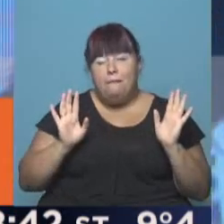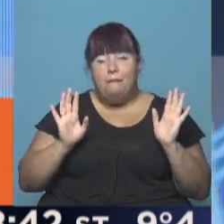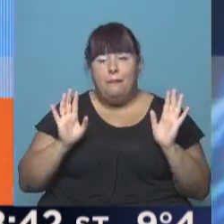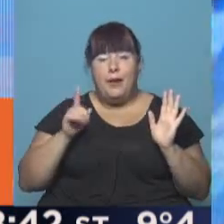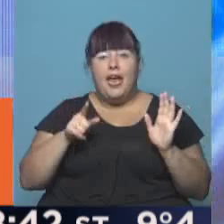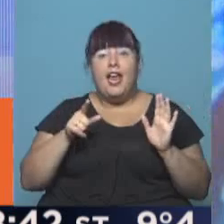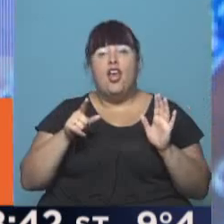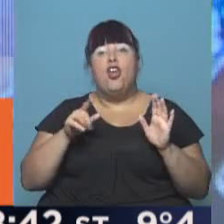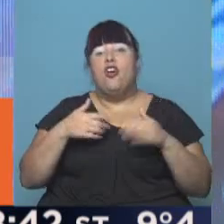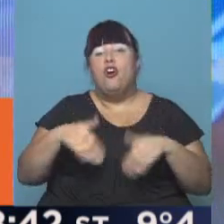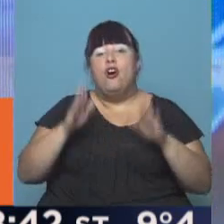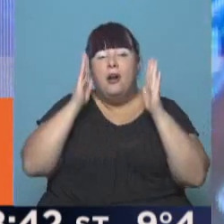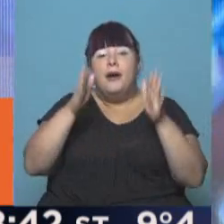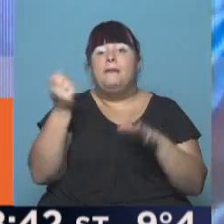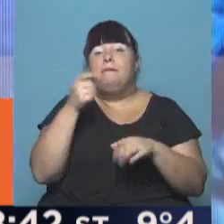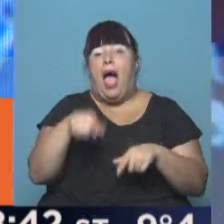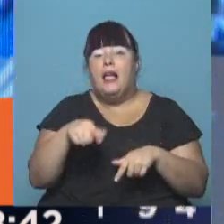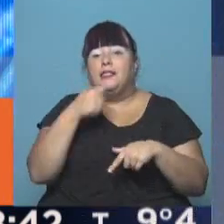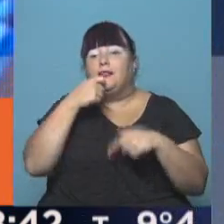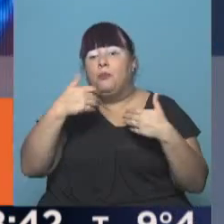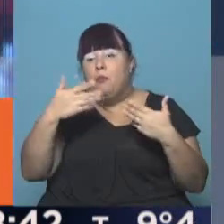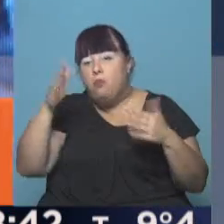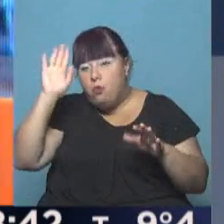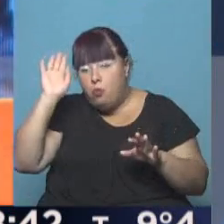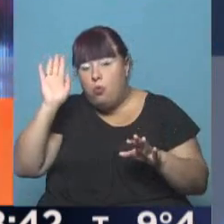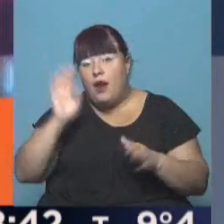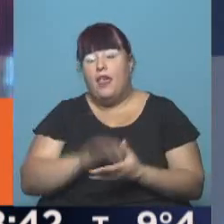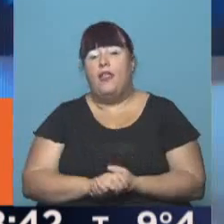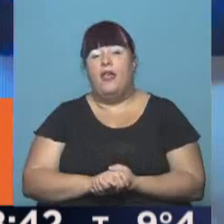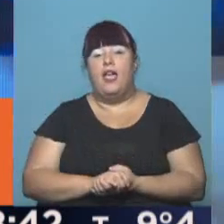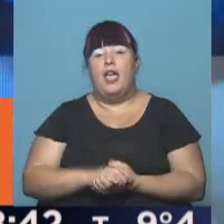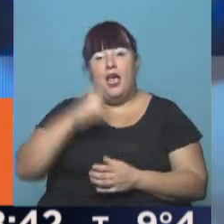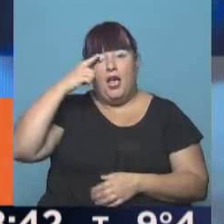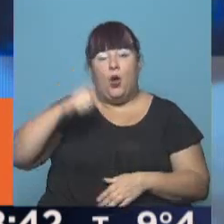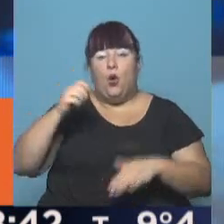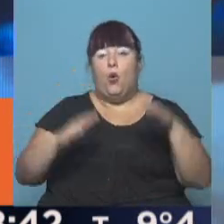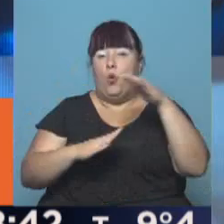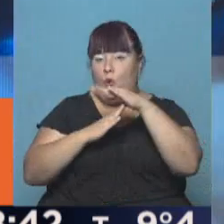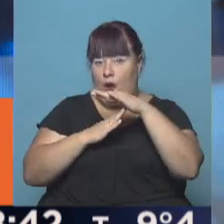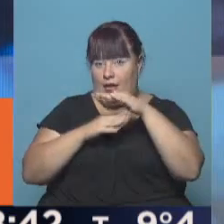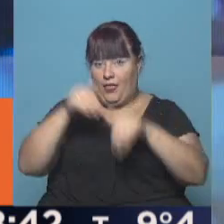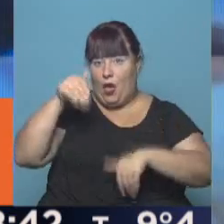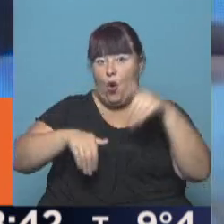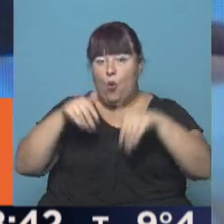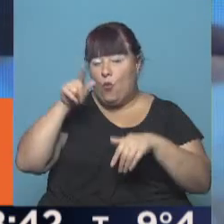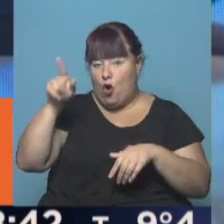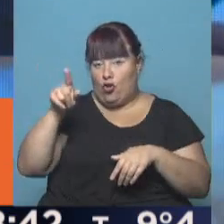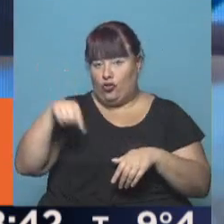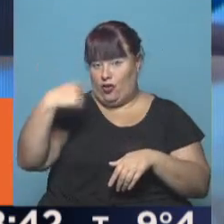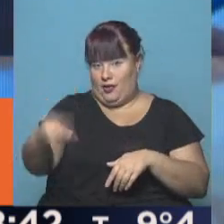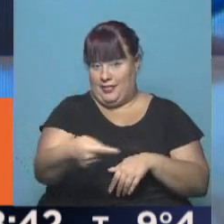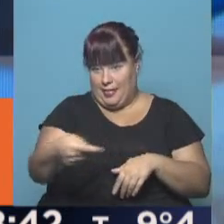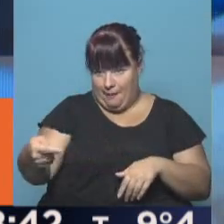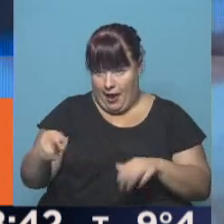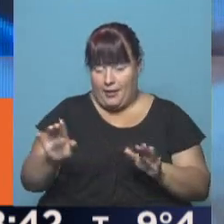las cartas están puestas en la posible definición que haga el Tribunal Superior Electoral en la próxima